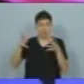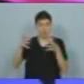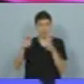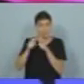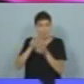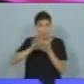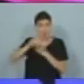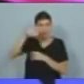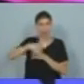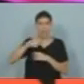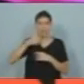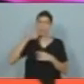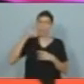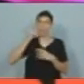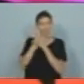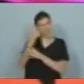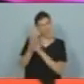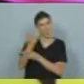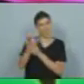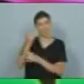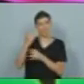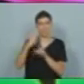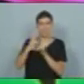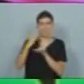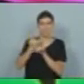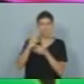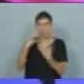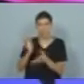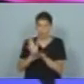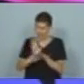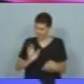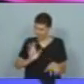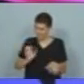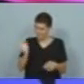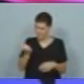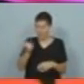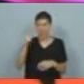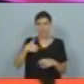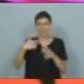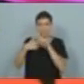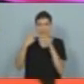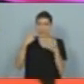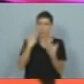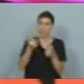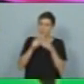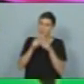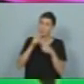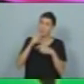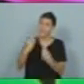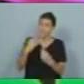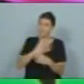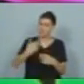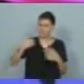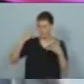vuelca una vez más todo su ingenio al servicio del mal. Para muestra basta este tráiler que promete grandes dolores de cabeza para